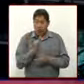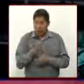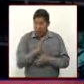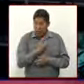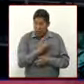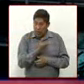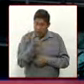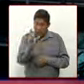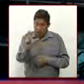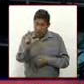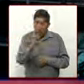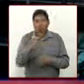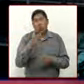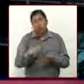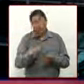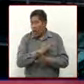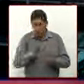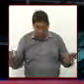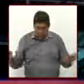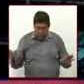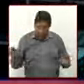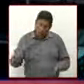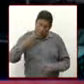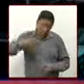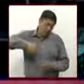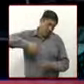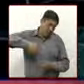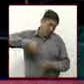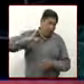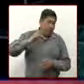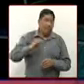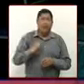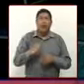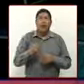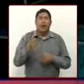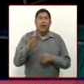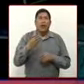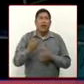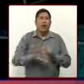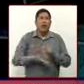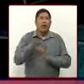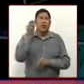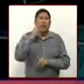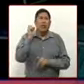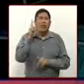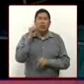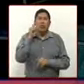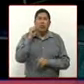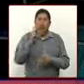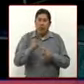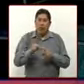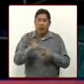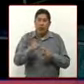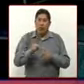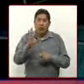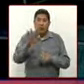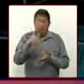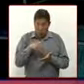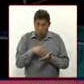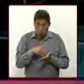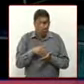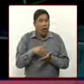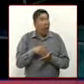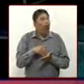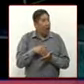Ese va a ser el control. Es, y ahí, porque ahí se tiene el control. Claro. Usted sabe que arriba de los 120 litros hasta los 5.000 ya